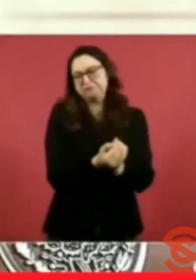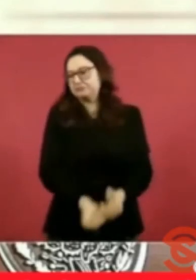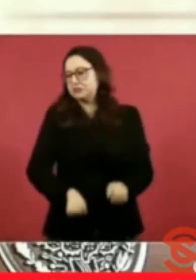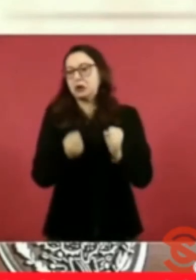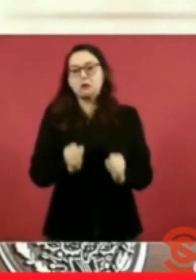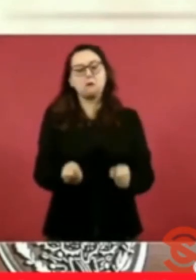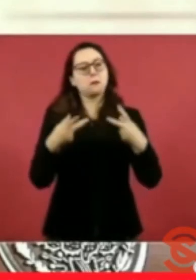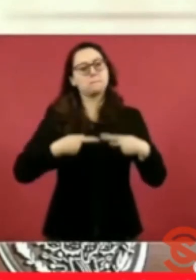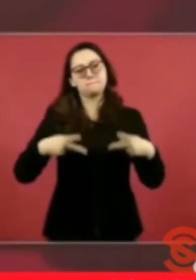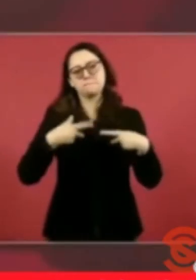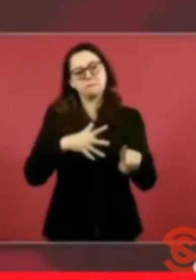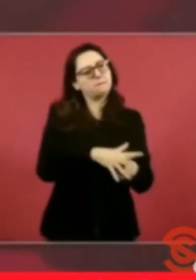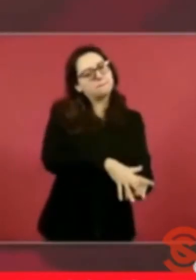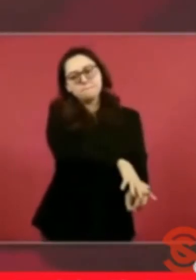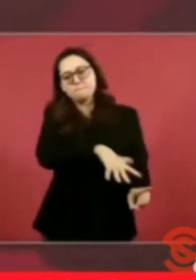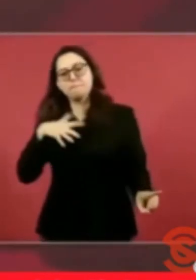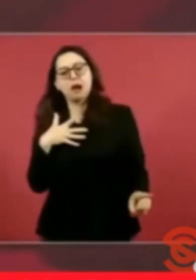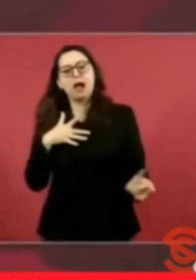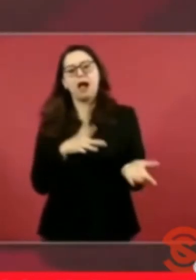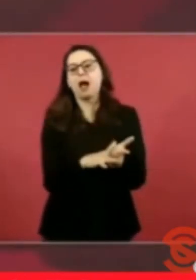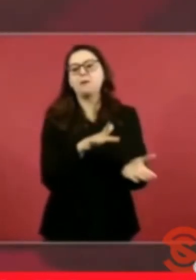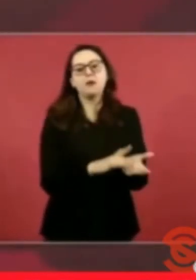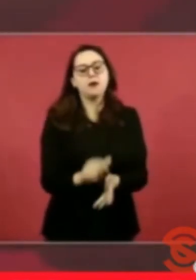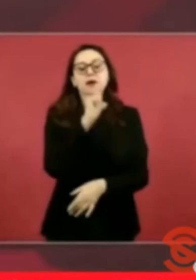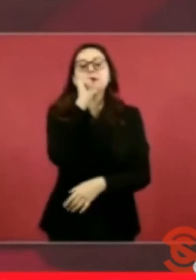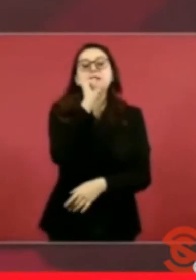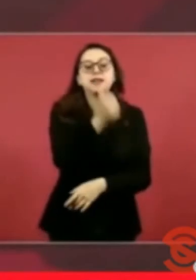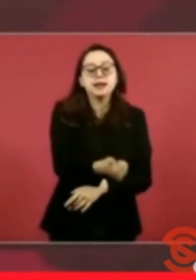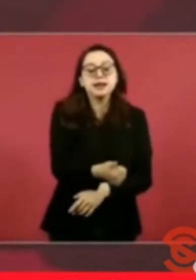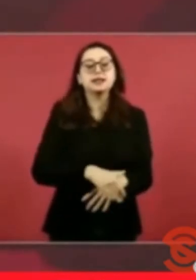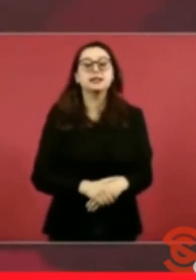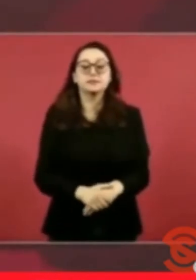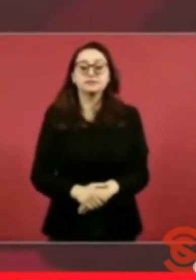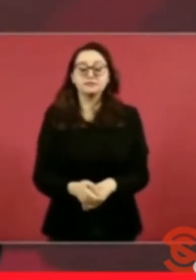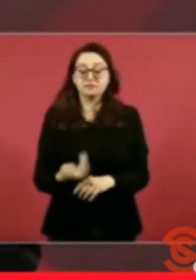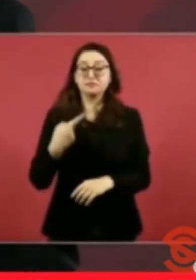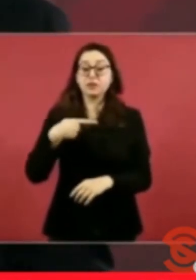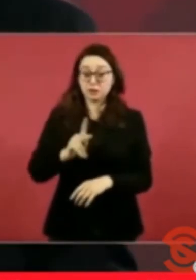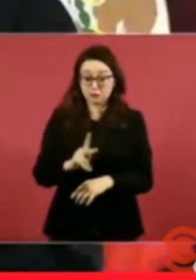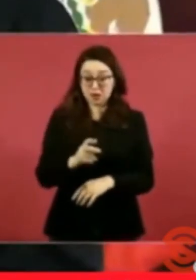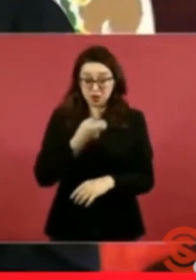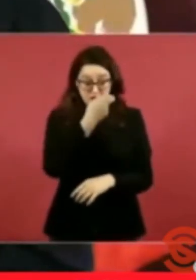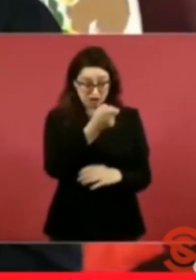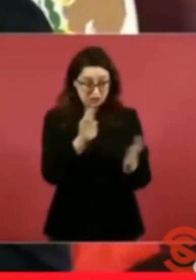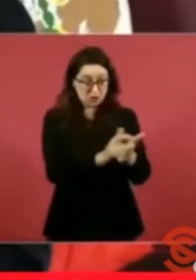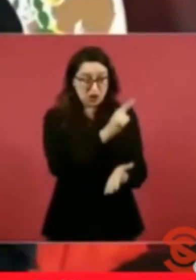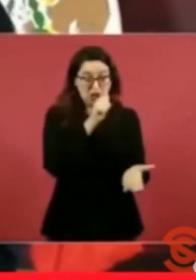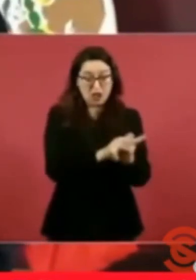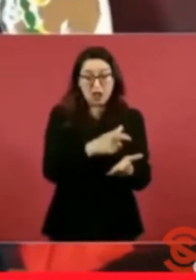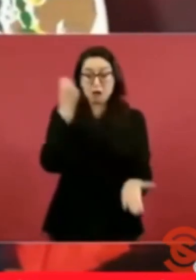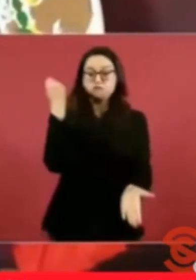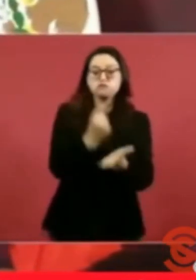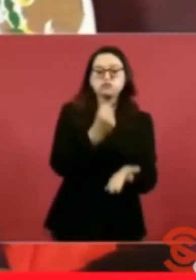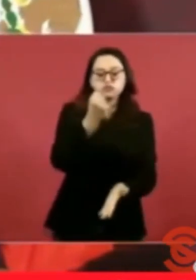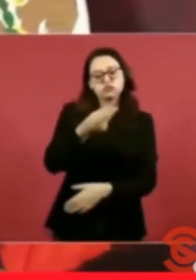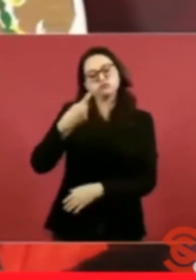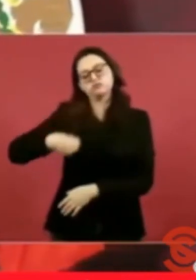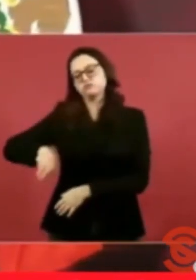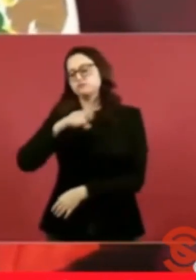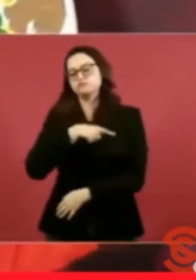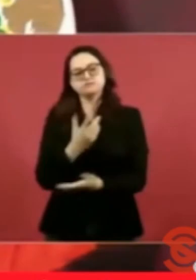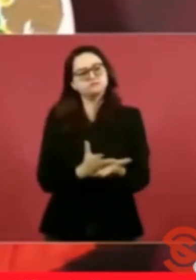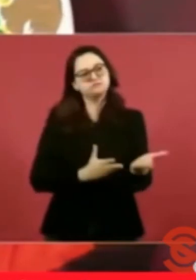maneras, vamos nosotros a intervenir, porque además esas